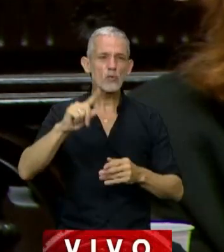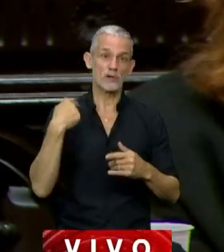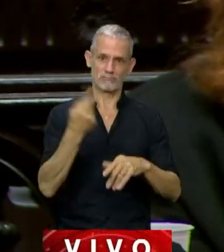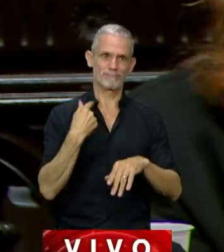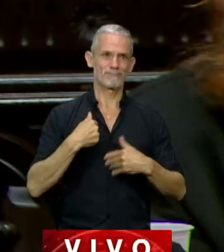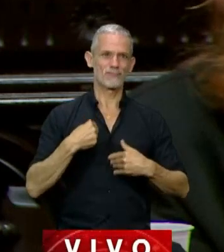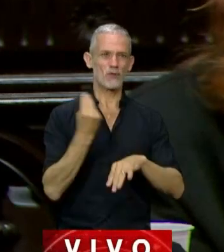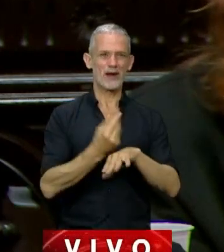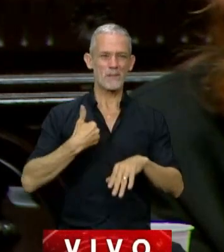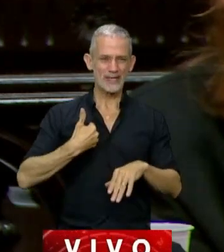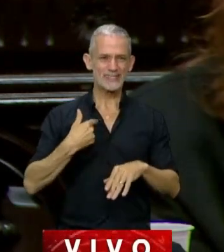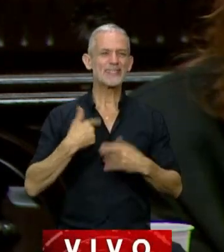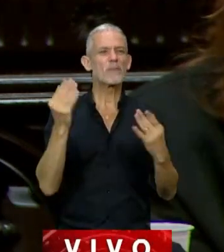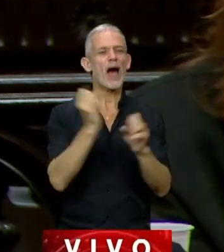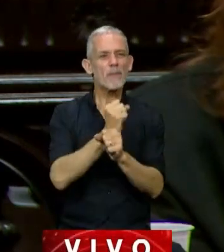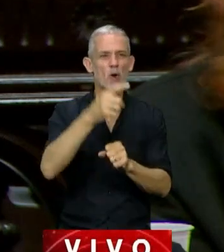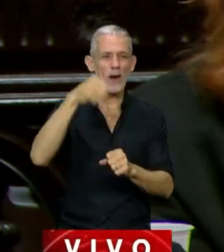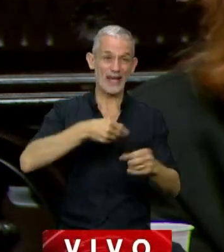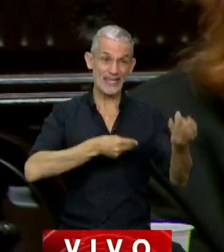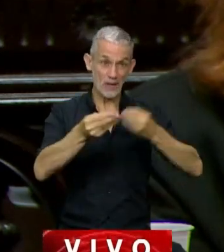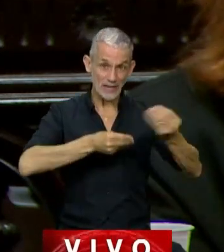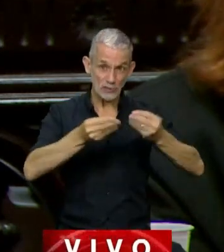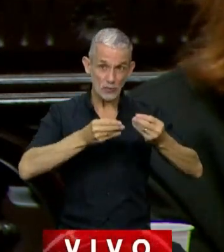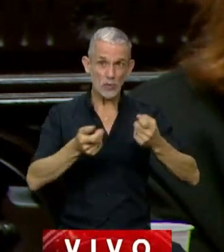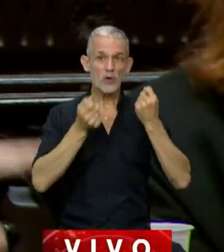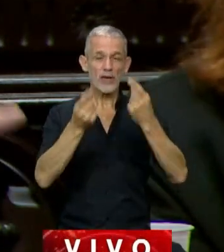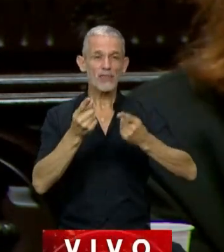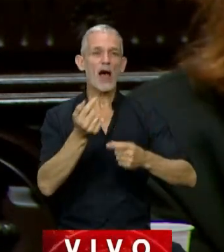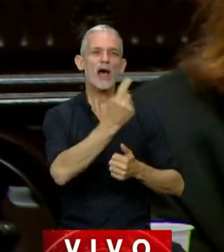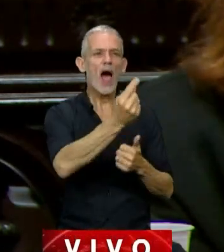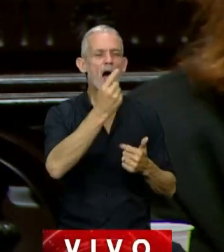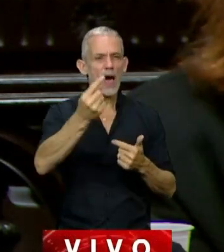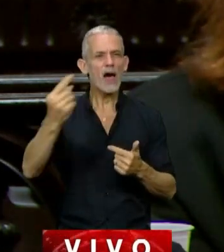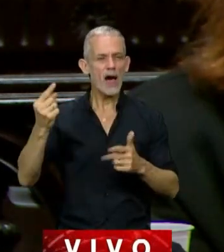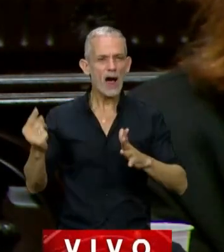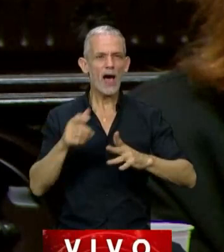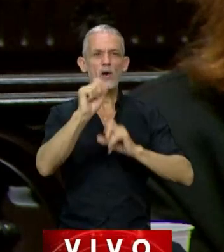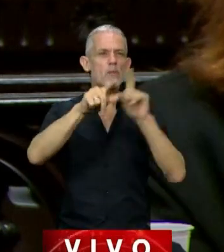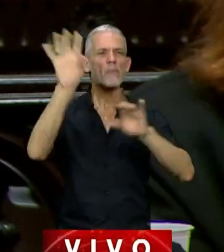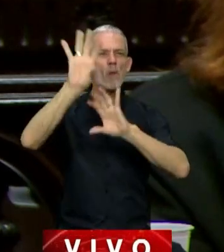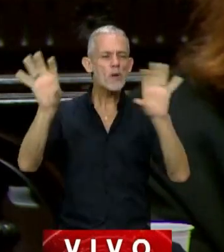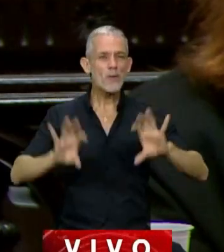nosotros, para poder aprobar este presupuesto y darle a cada una de sus